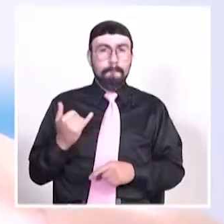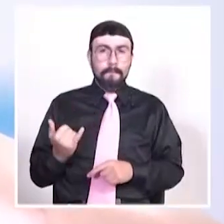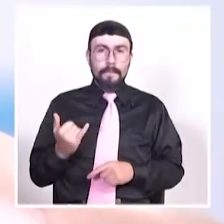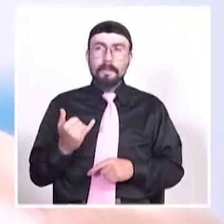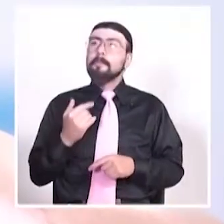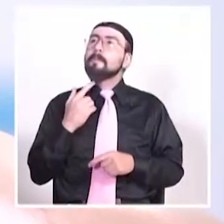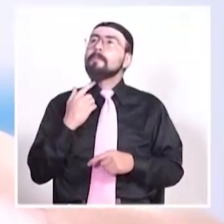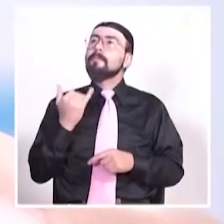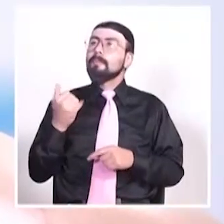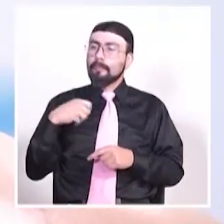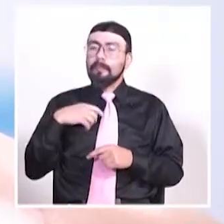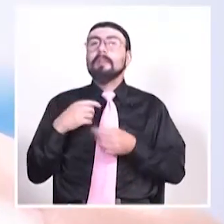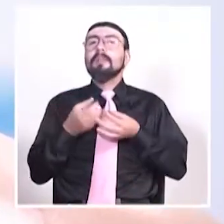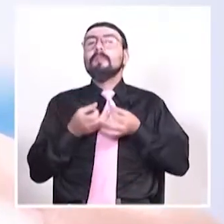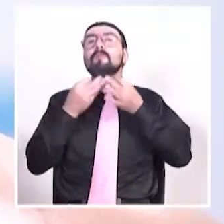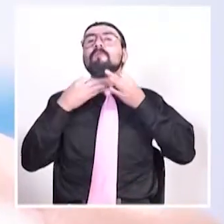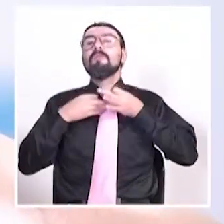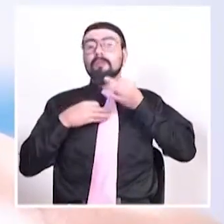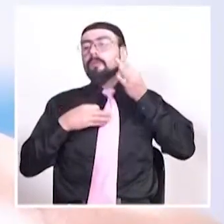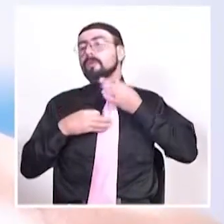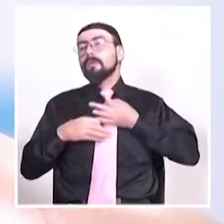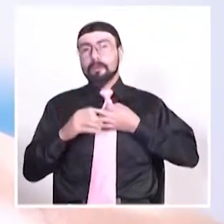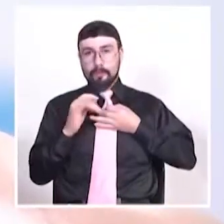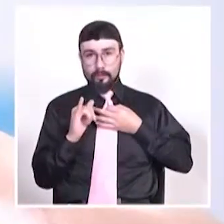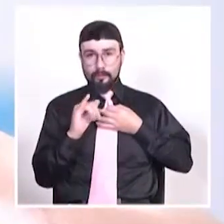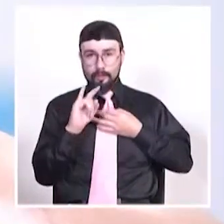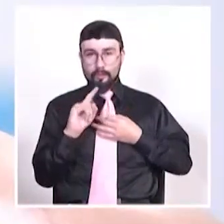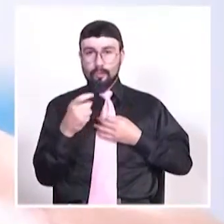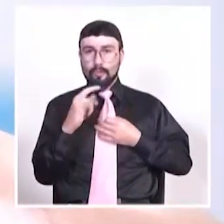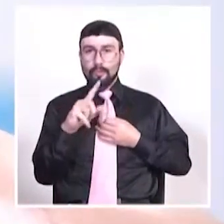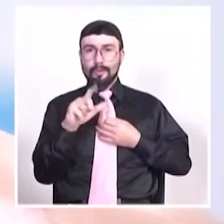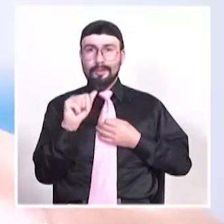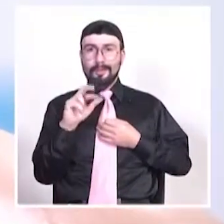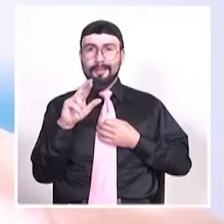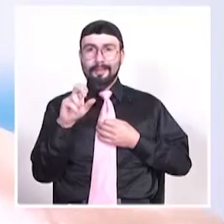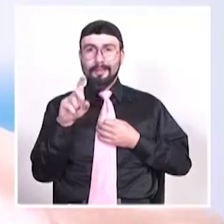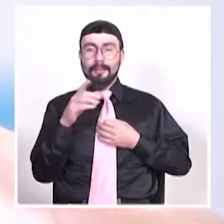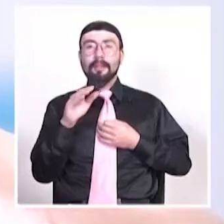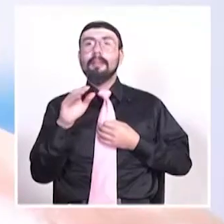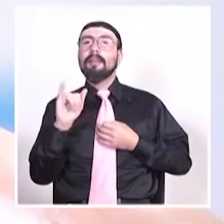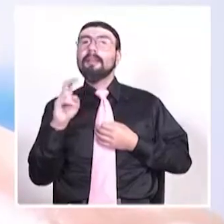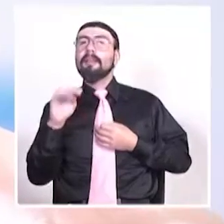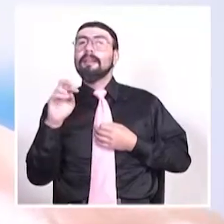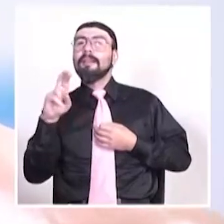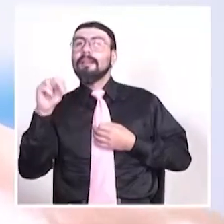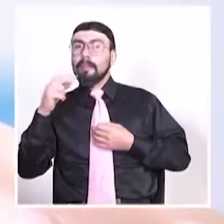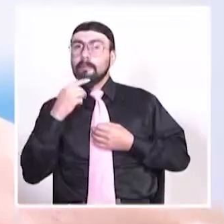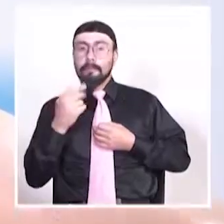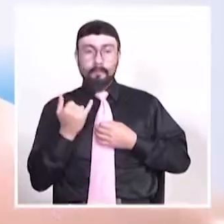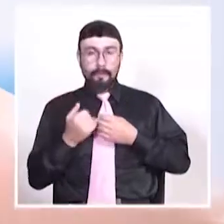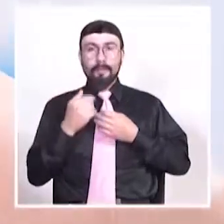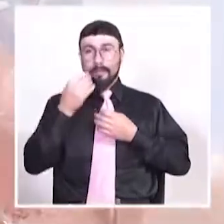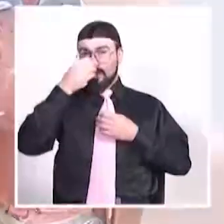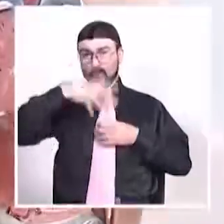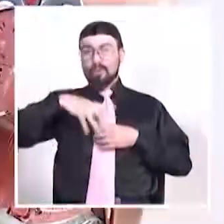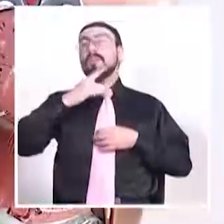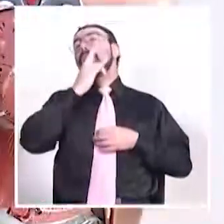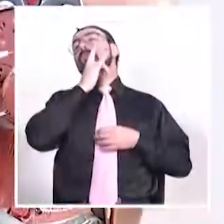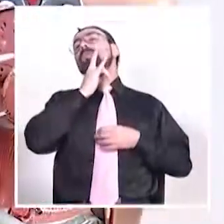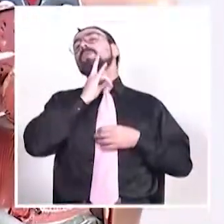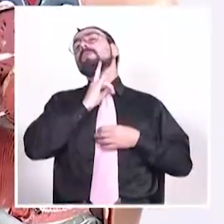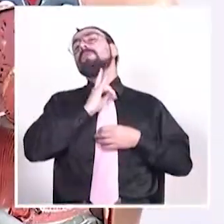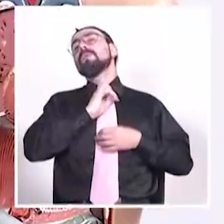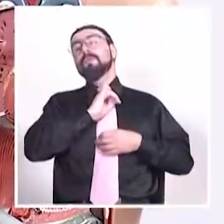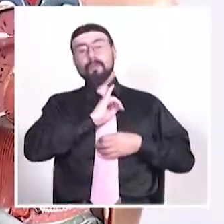las yugulares internas, estas venitas yugulares son las que van a traer la sangre de regreso al corazón,